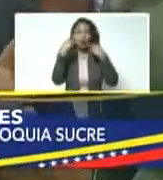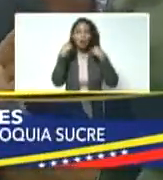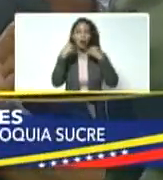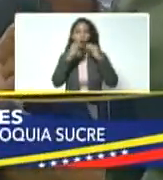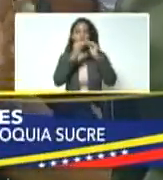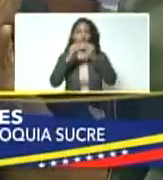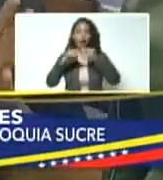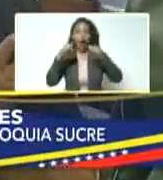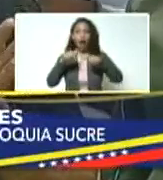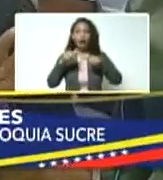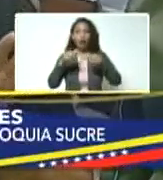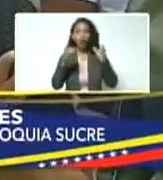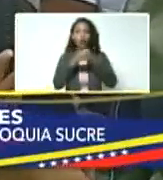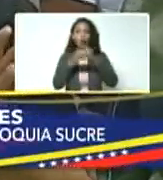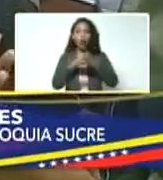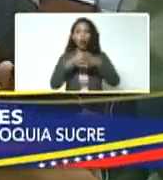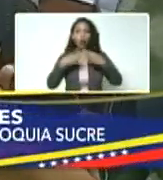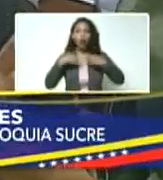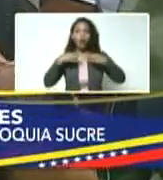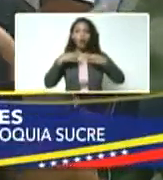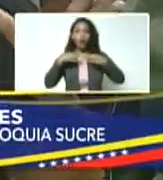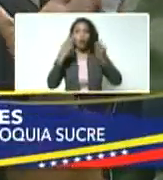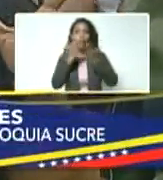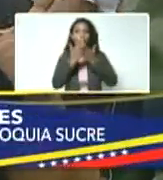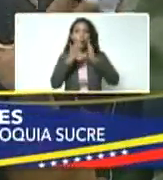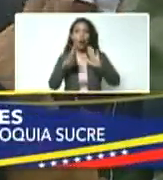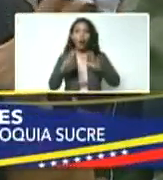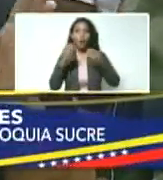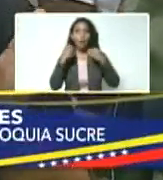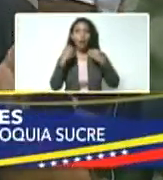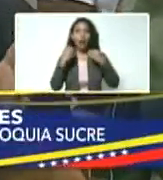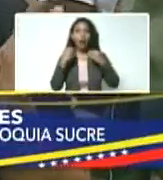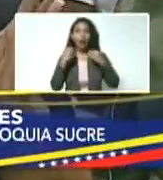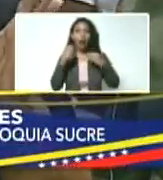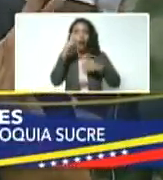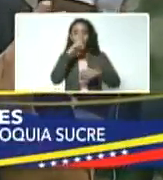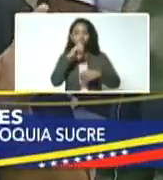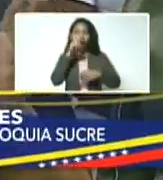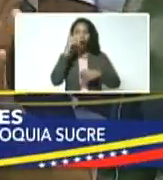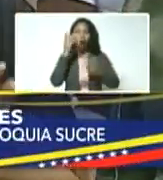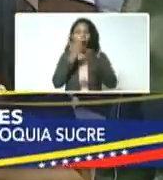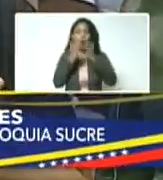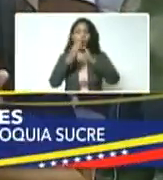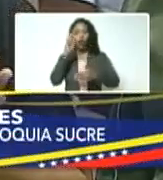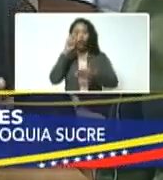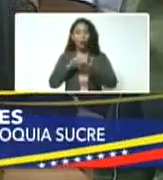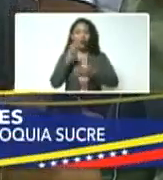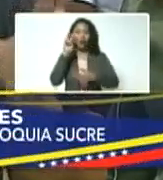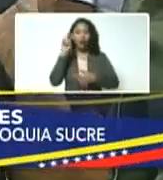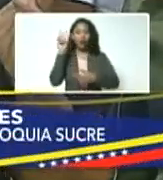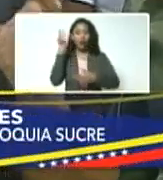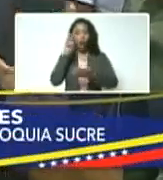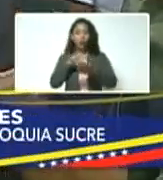elaborar este dote de uniformes escolares para el año escolar